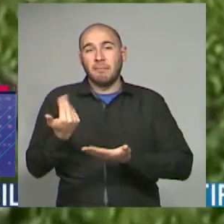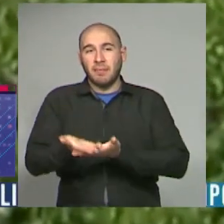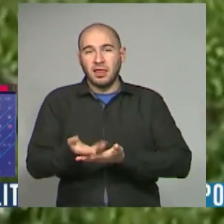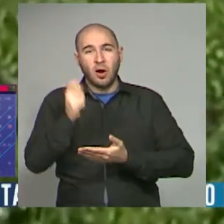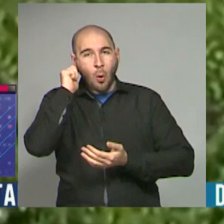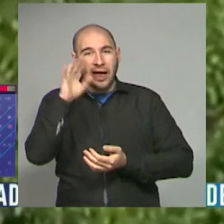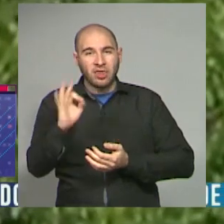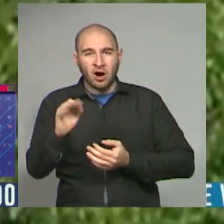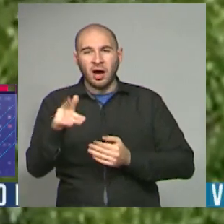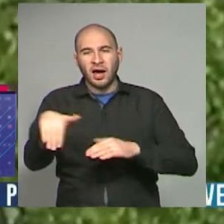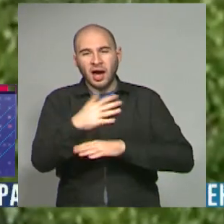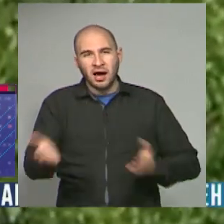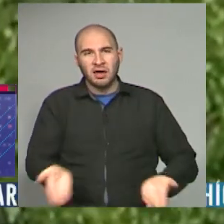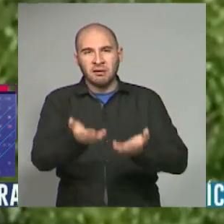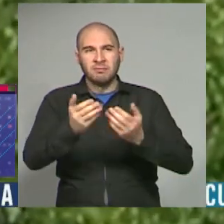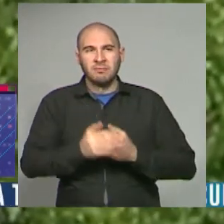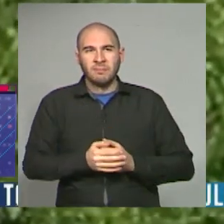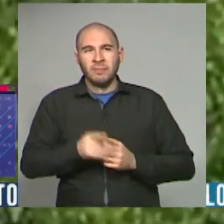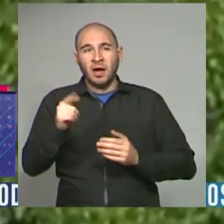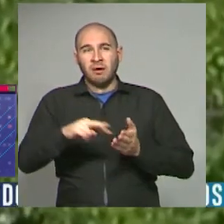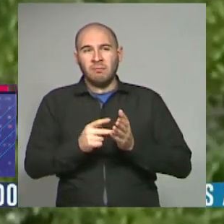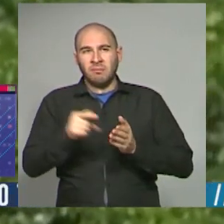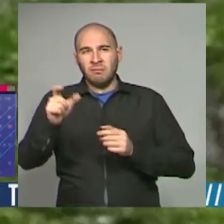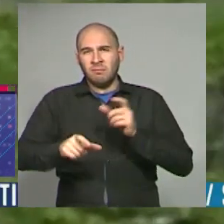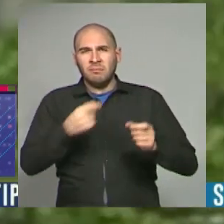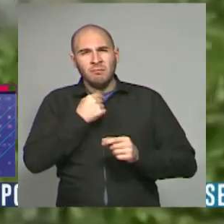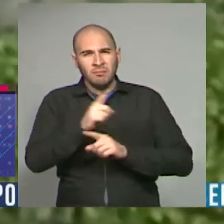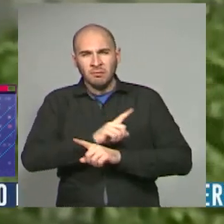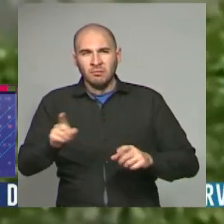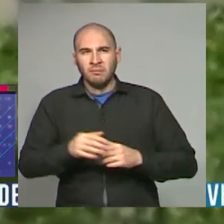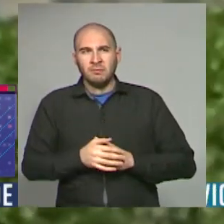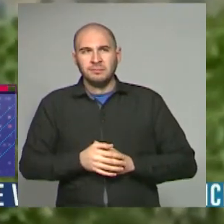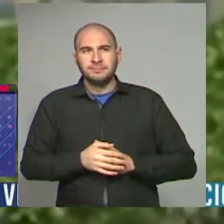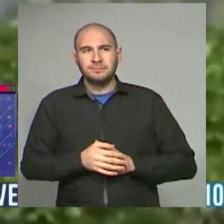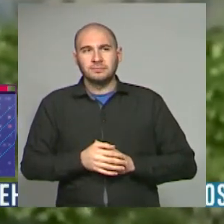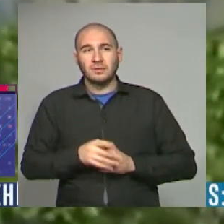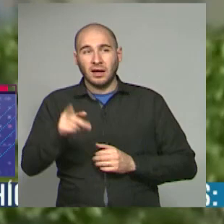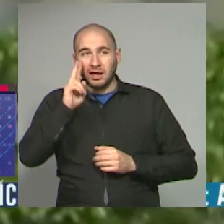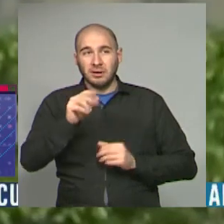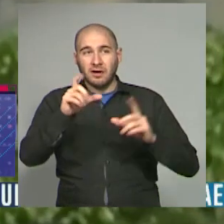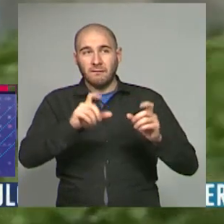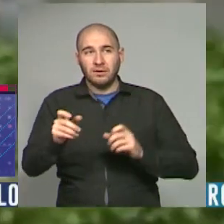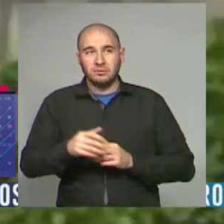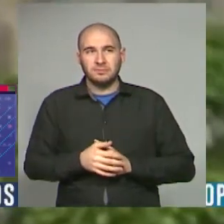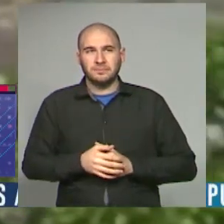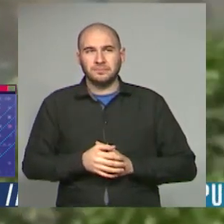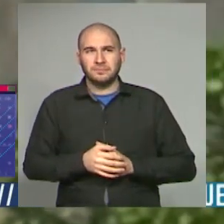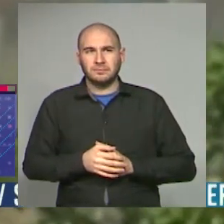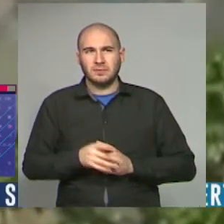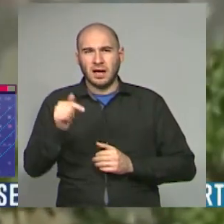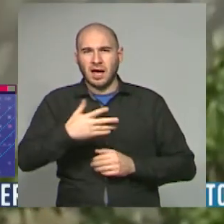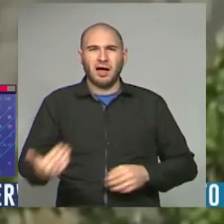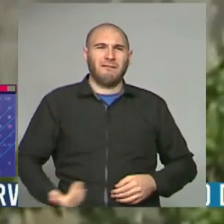pedido Guaidó de salir a la calle, con estas consecuencias que nadie quiere, ¿no? En definitiva, Santiago, mira, ahí vemos la imagen exacta donde